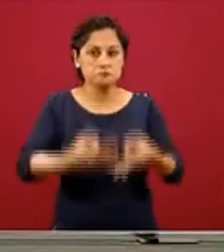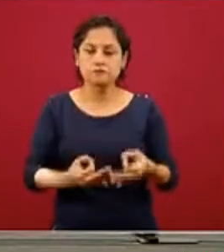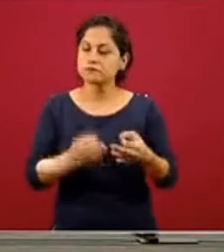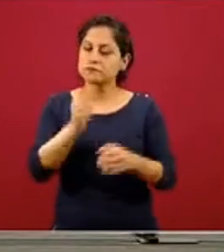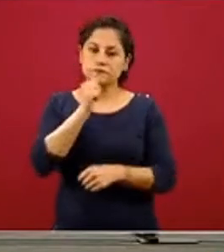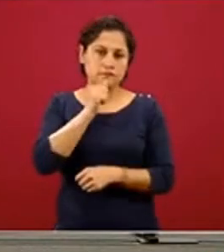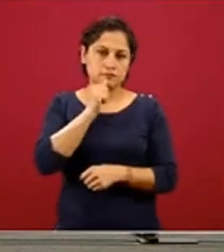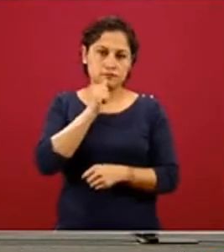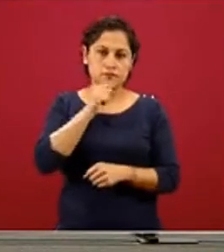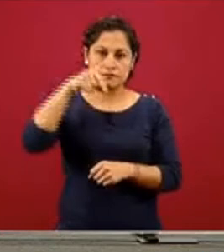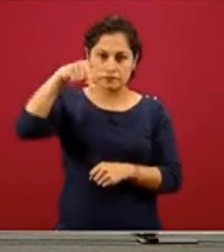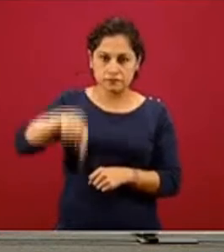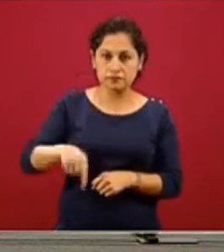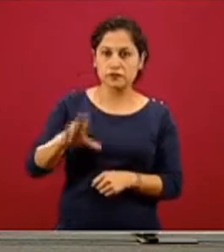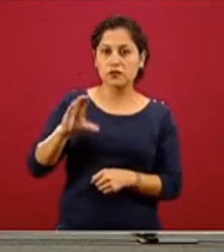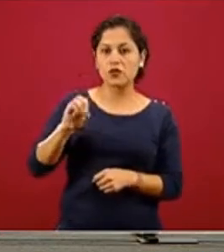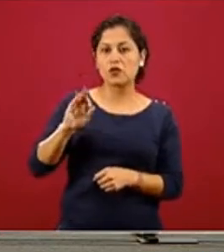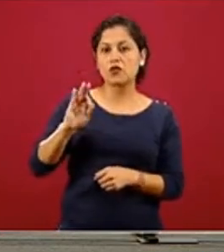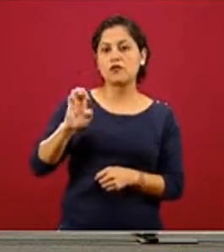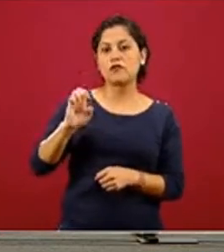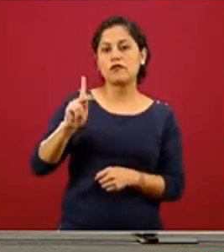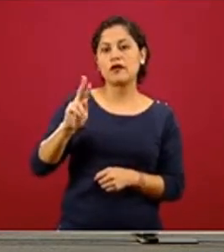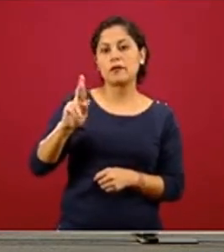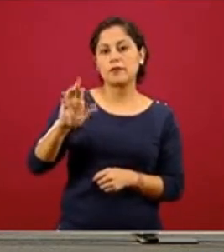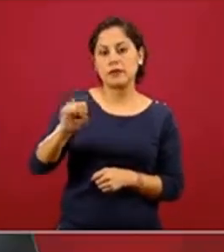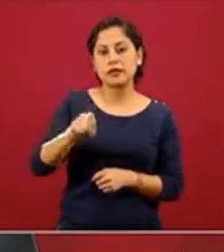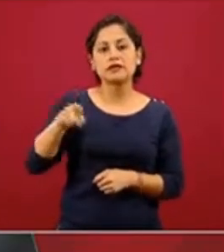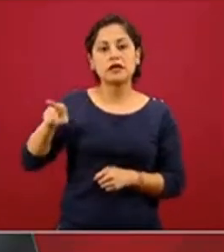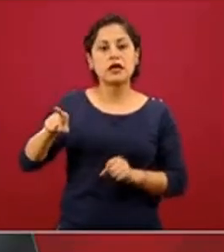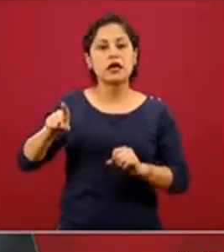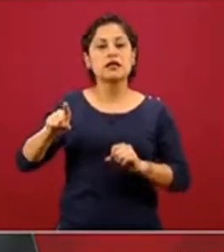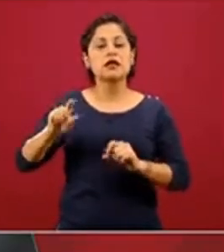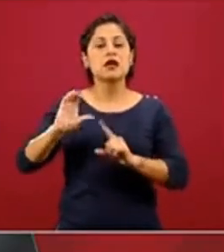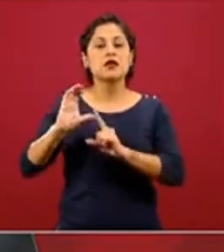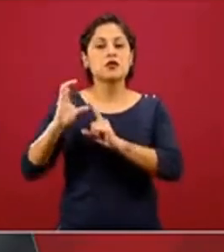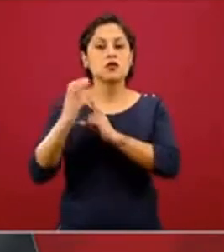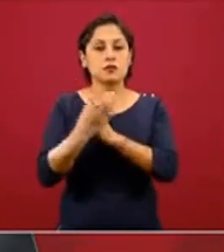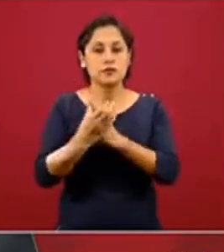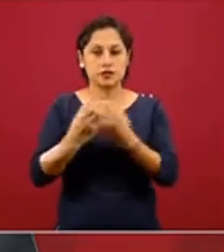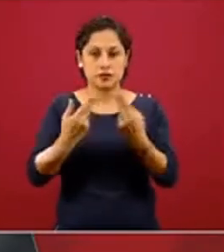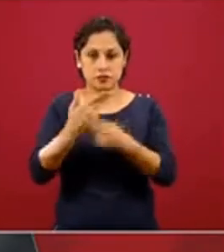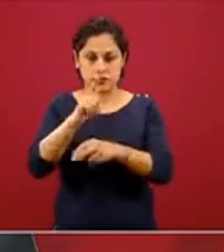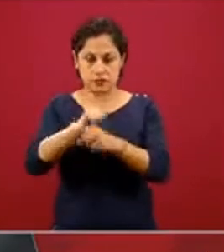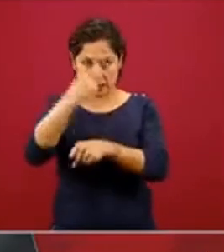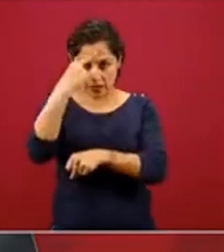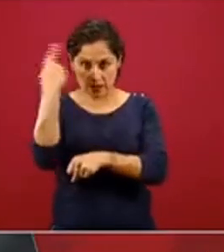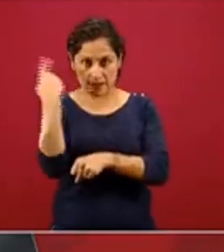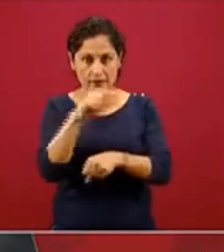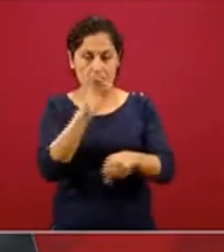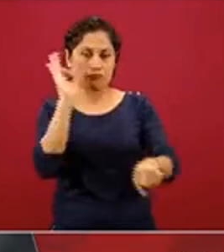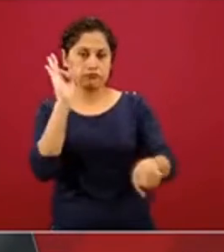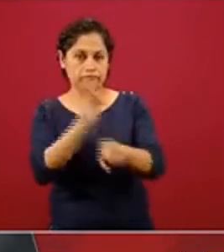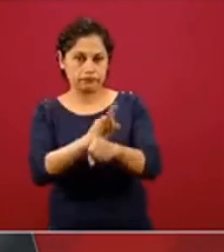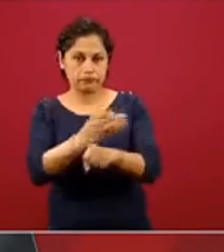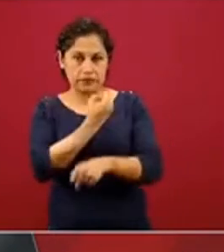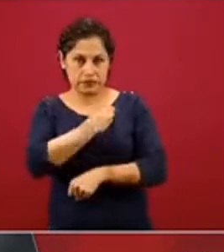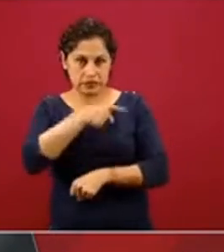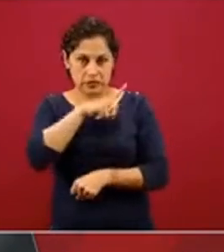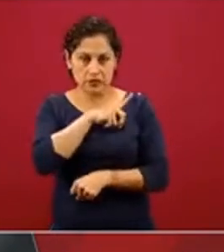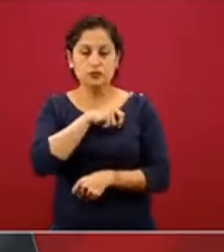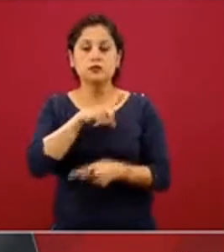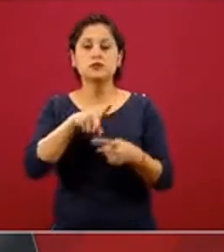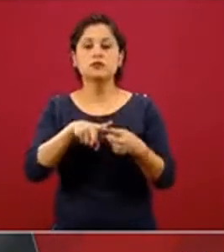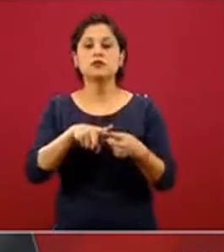es COFEPRIS, la Comisión Federal para la Protección contra Riesgos Sanitarios, autorizó